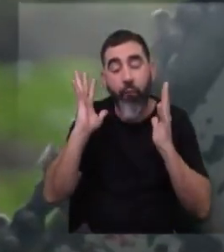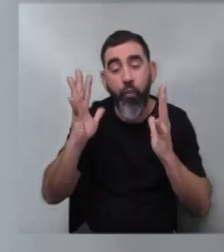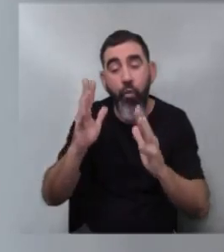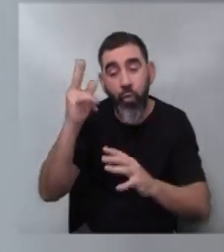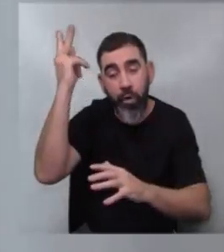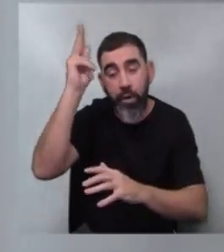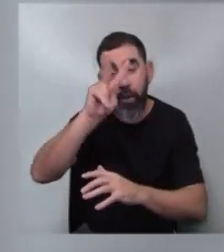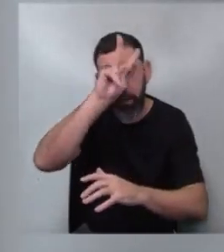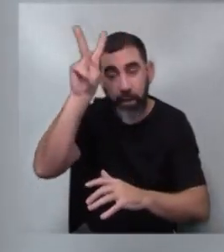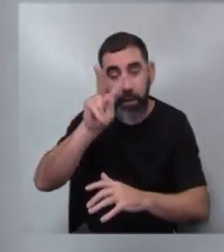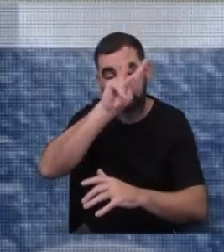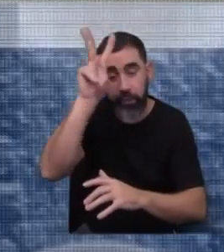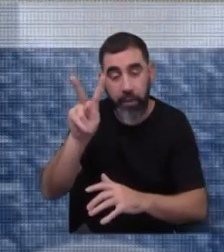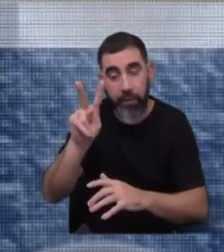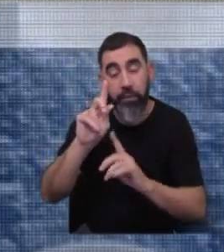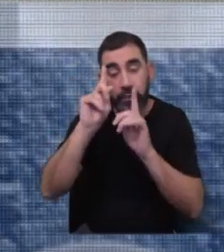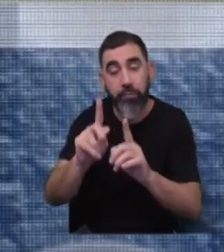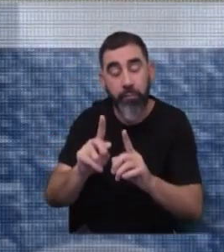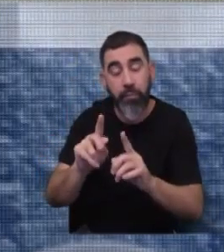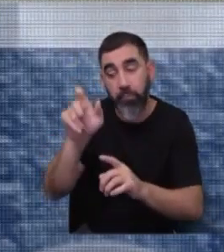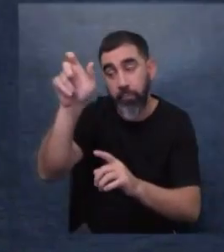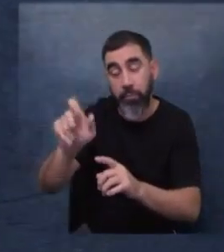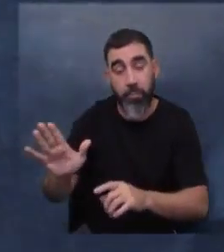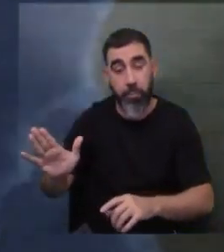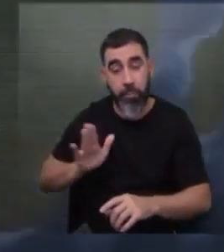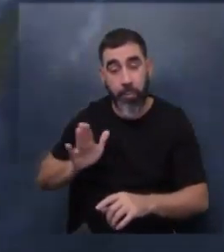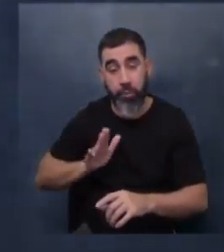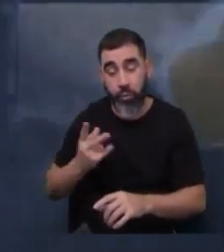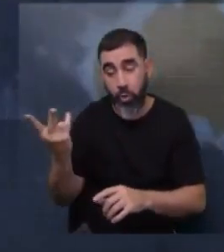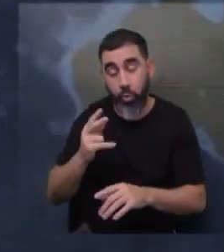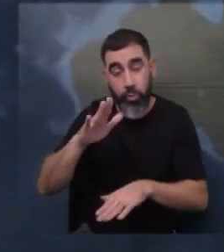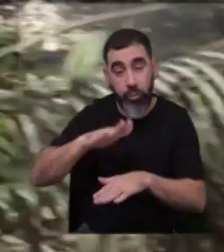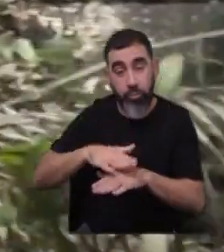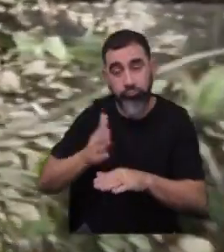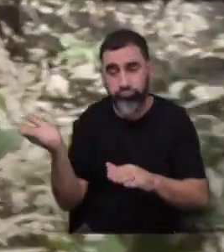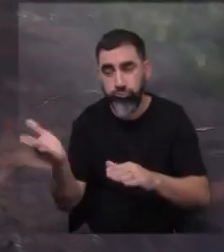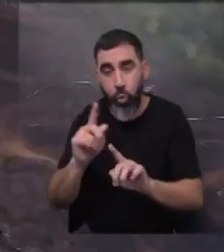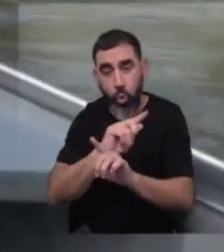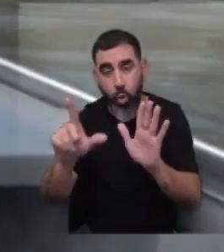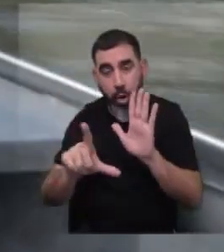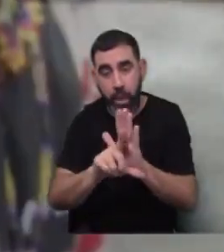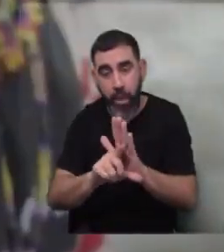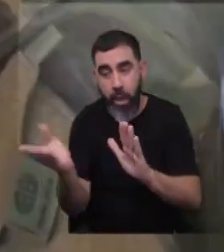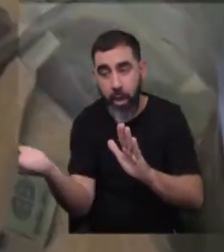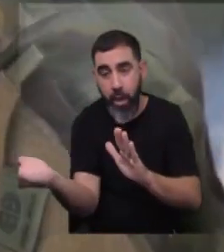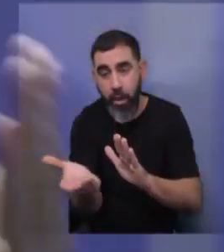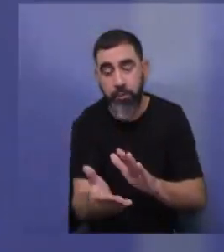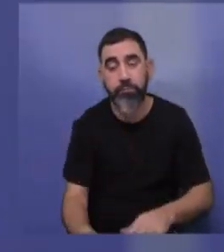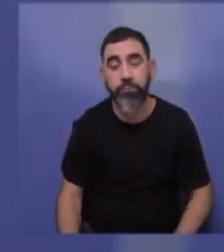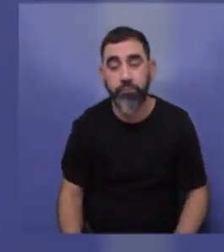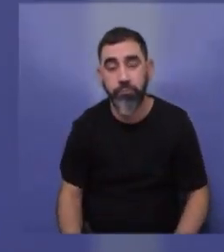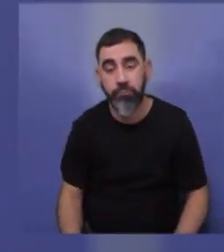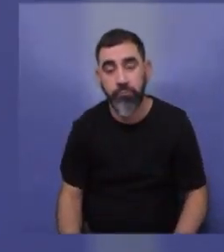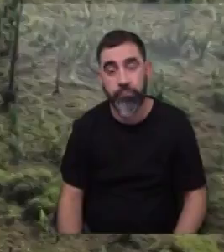Marcel Guarajara y también la activista Pure Tembe, además del talador ilegal llamado Valdir. Así es